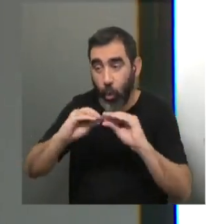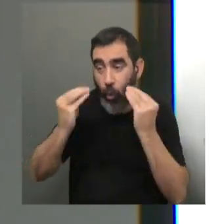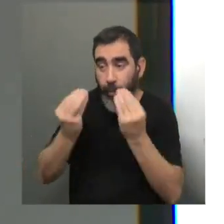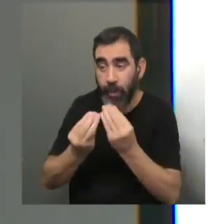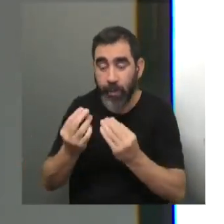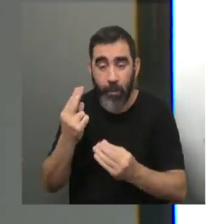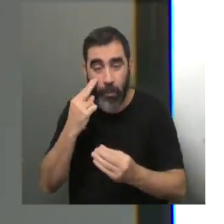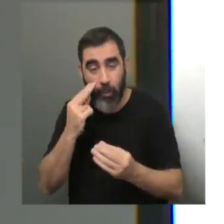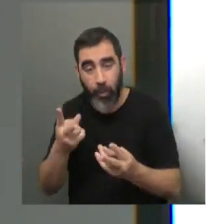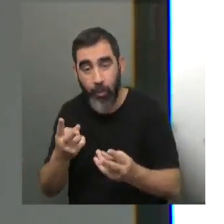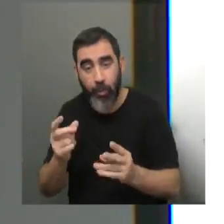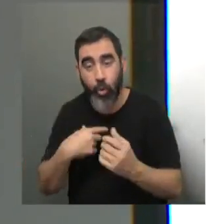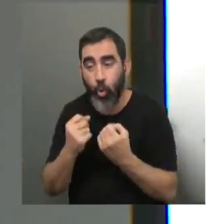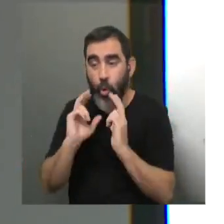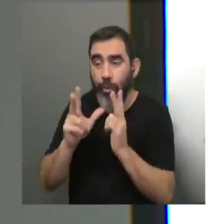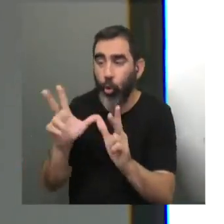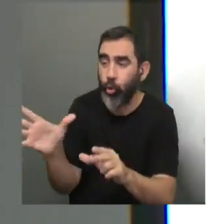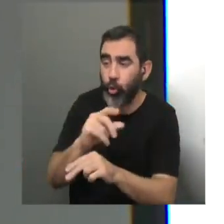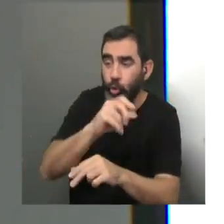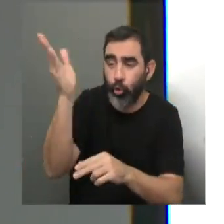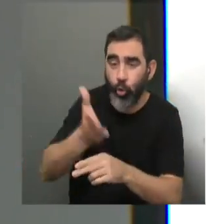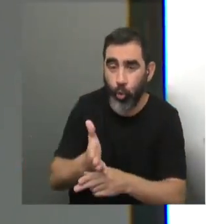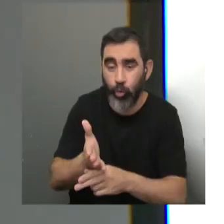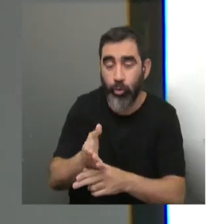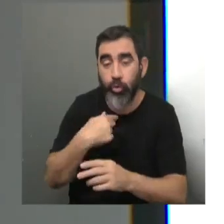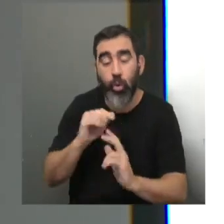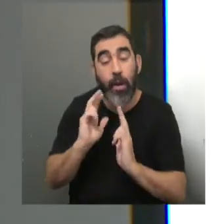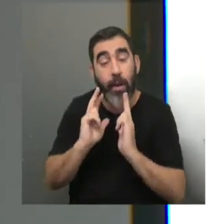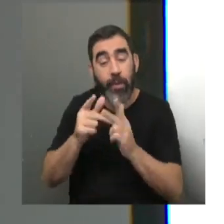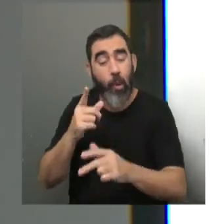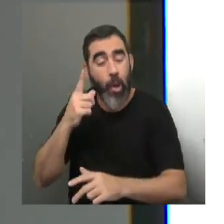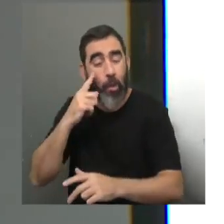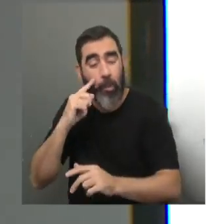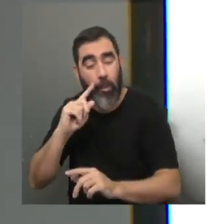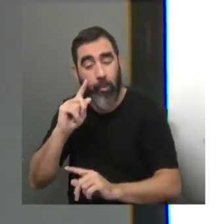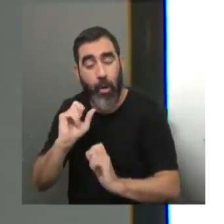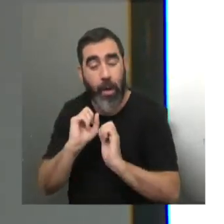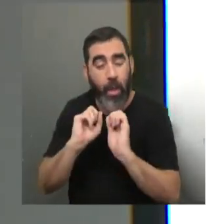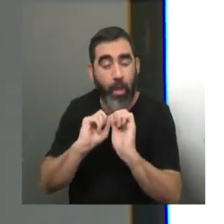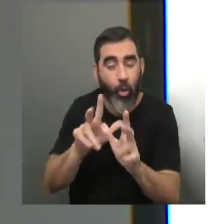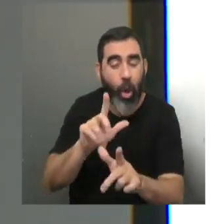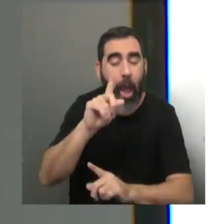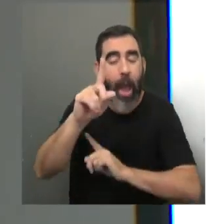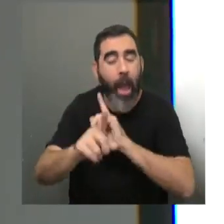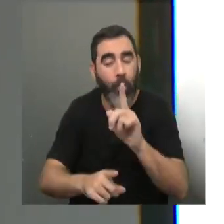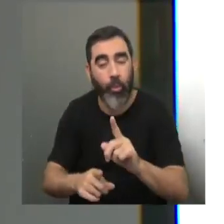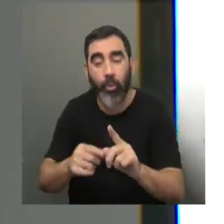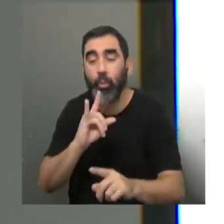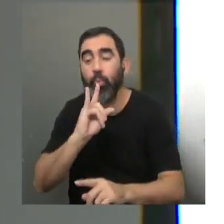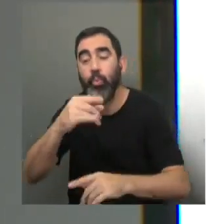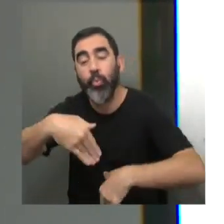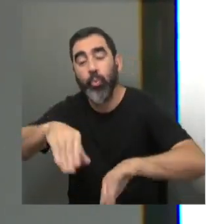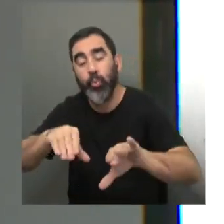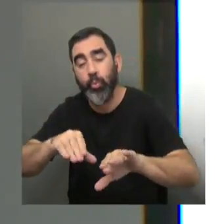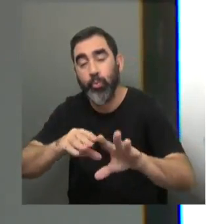ejemplos. Yo no le digo todo lo que tiene que hacer, sino que adrede le doy algunos ejemplos y le dejo que complete todos los